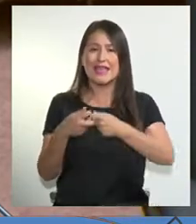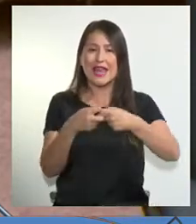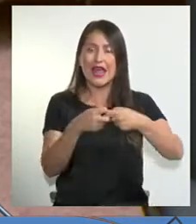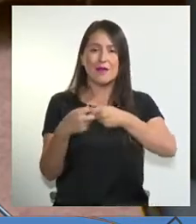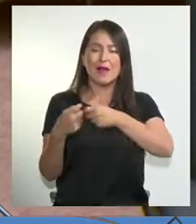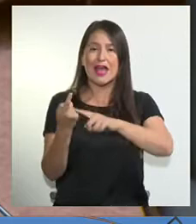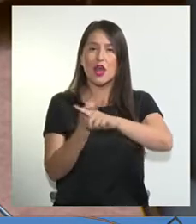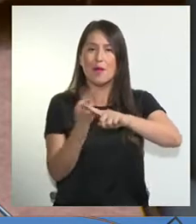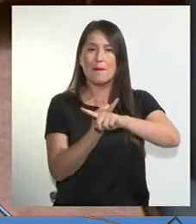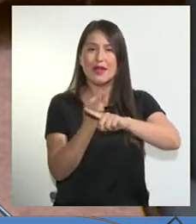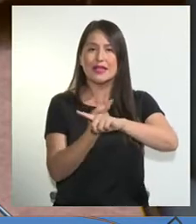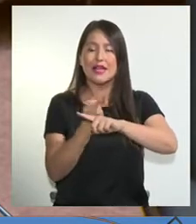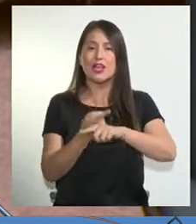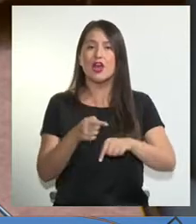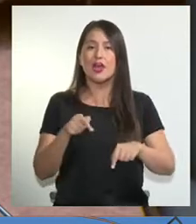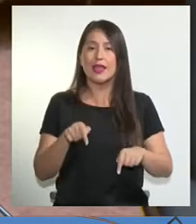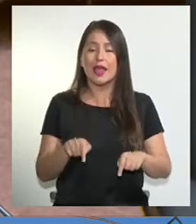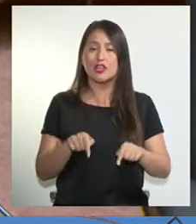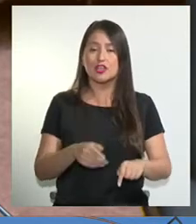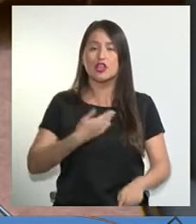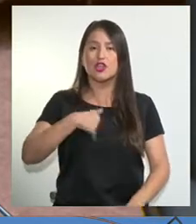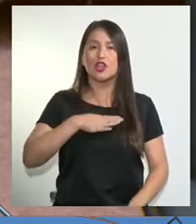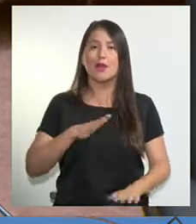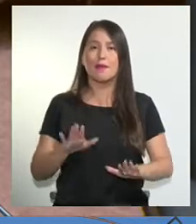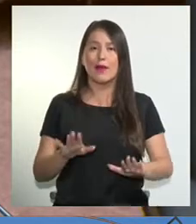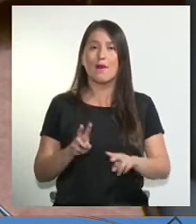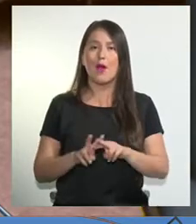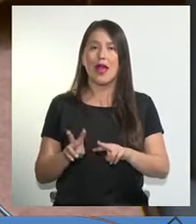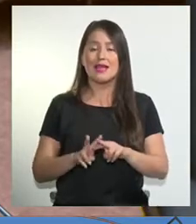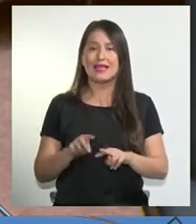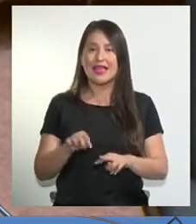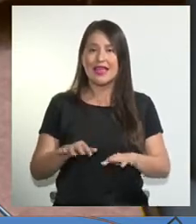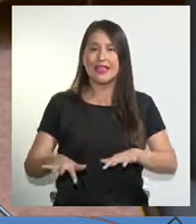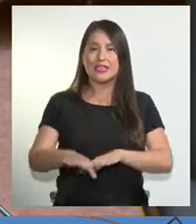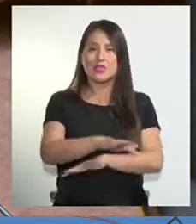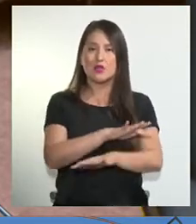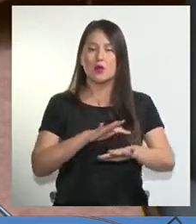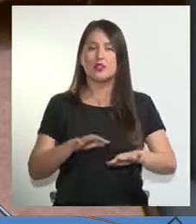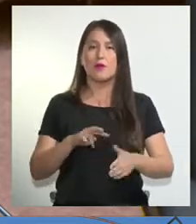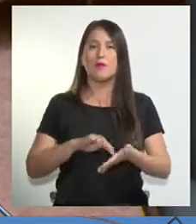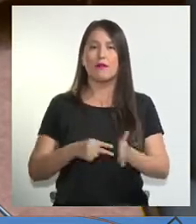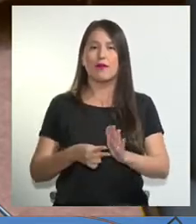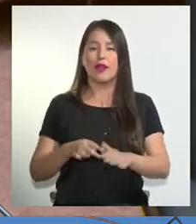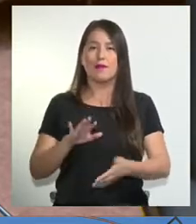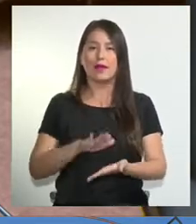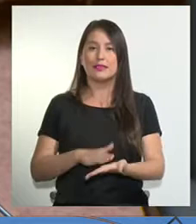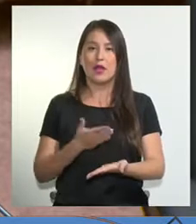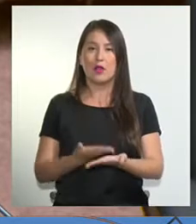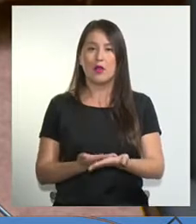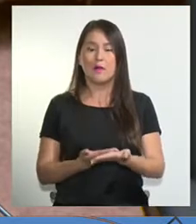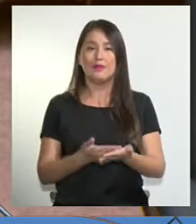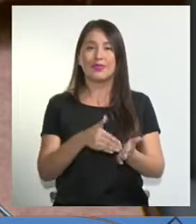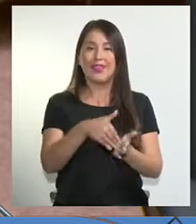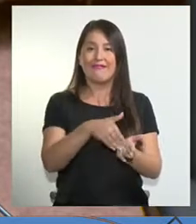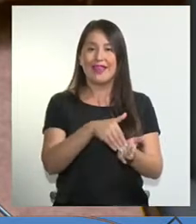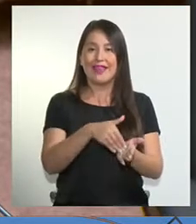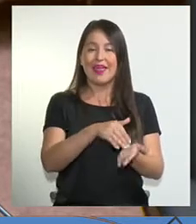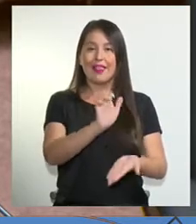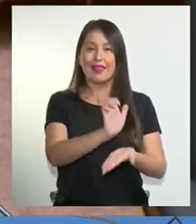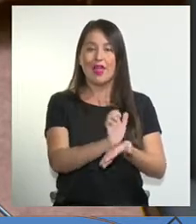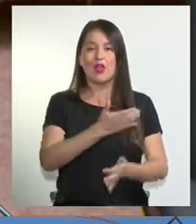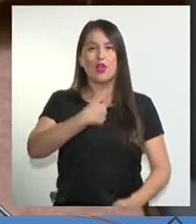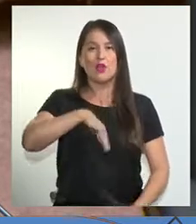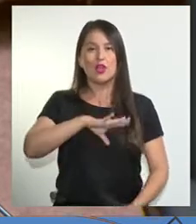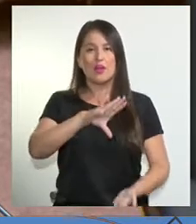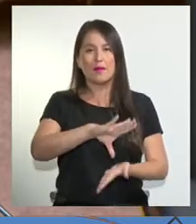hacer en esta crisis sanitaria, en donde queda en evidencia la debilidad del Estado en nuestro país, en donde hoy